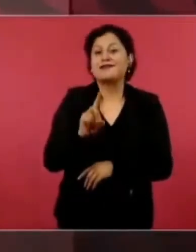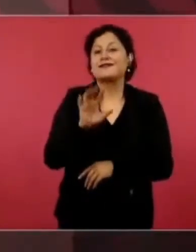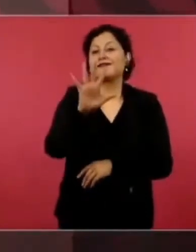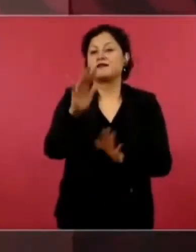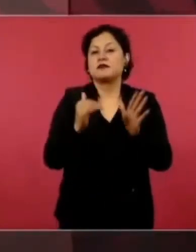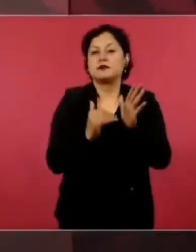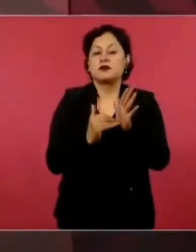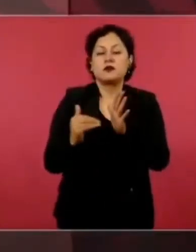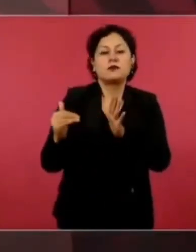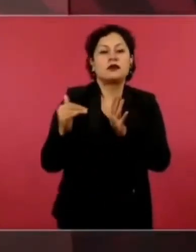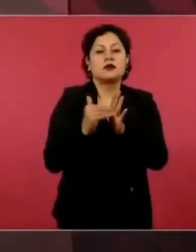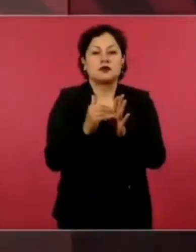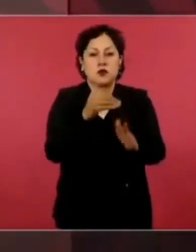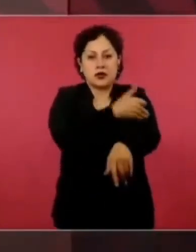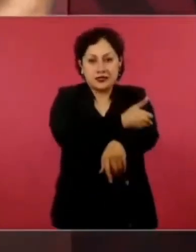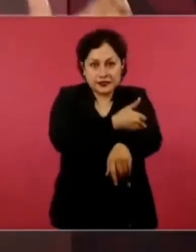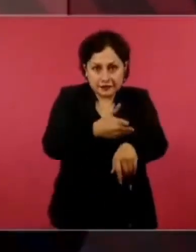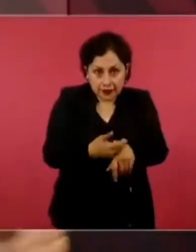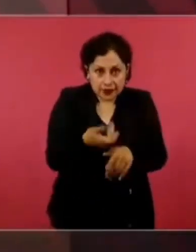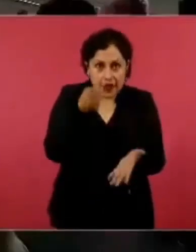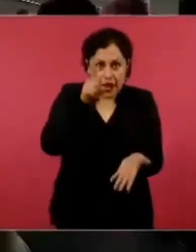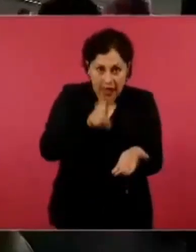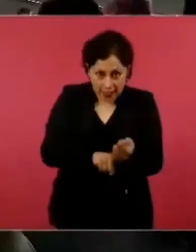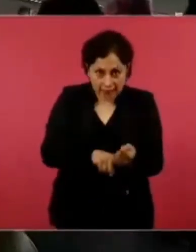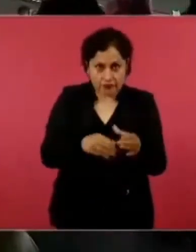35 millones de familias somos.